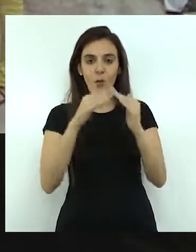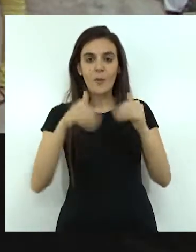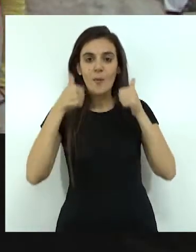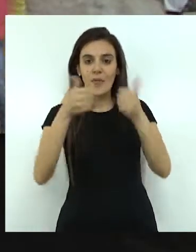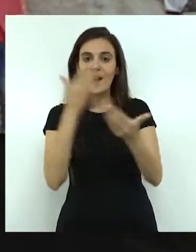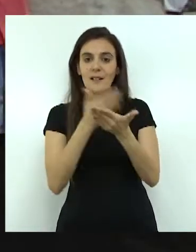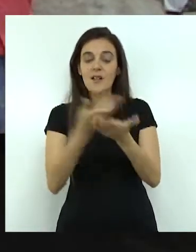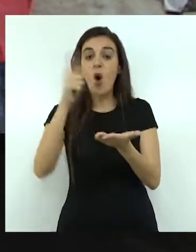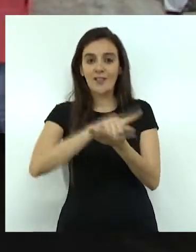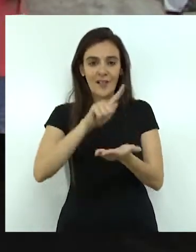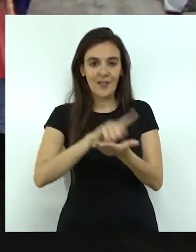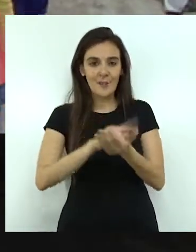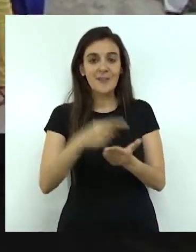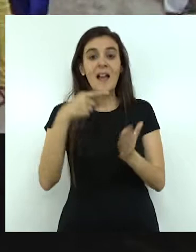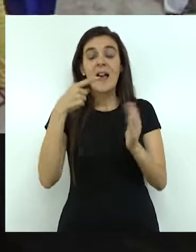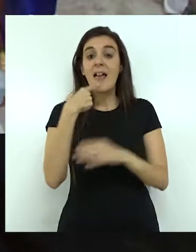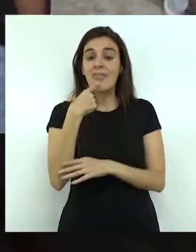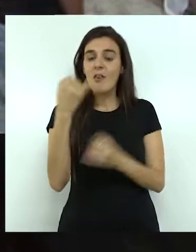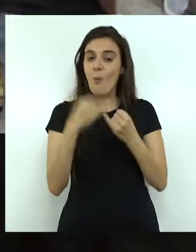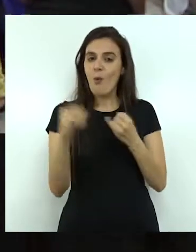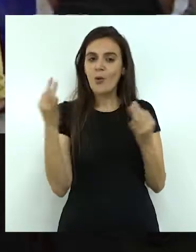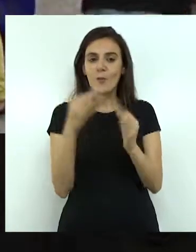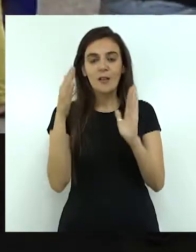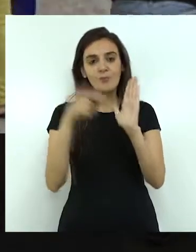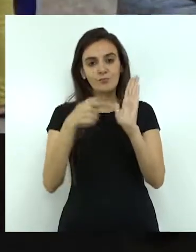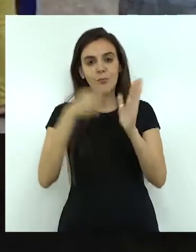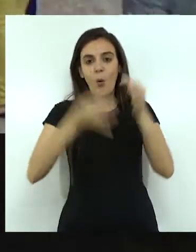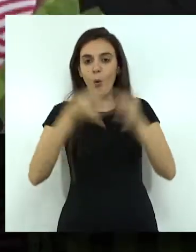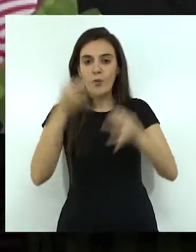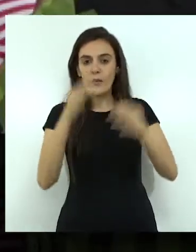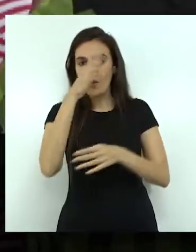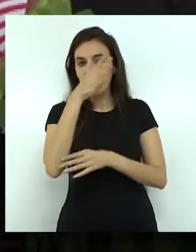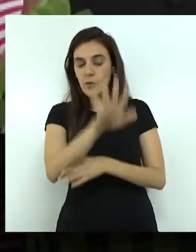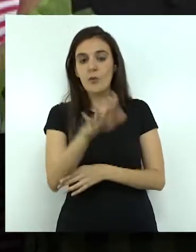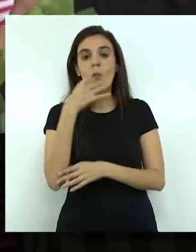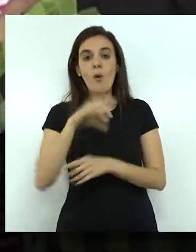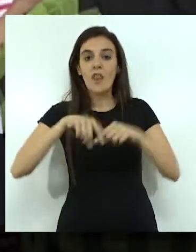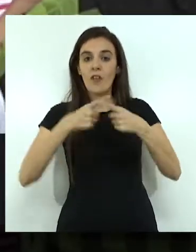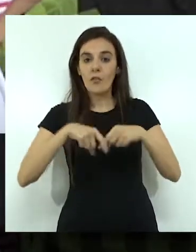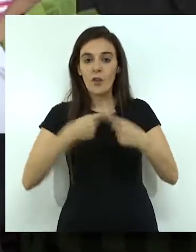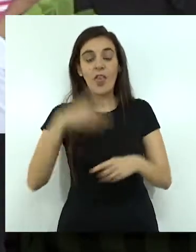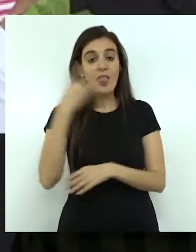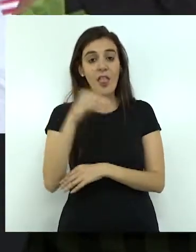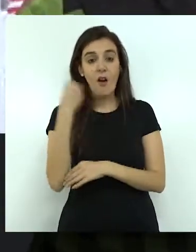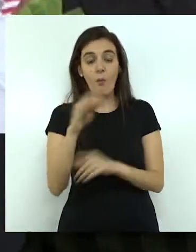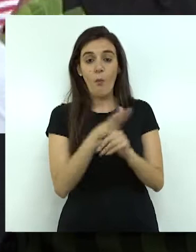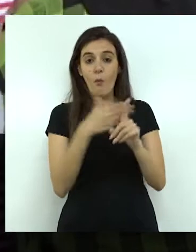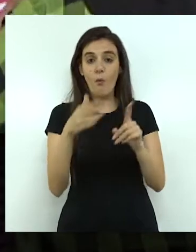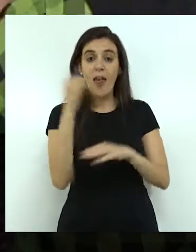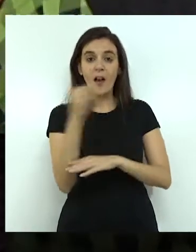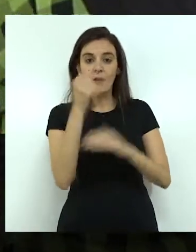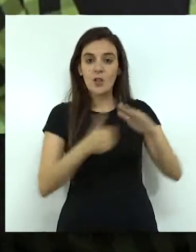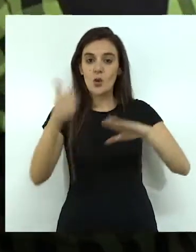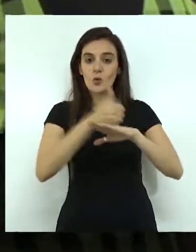clases reseñar por último que al existir un parte judicial tras la denuncia interpuesta por la familia del joven agredido en la jefatura superior